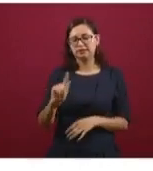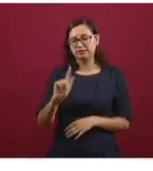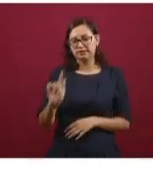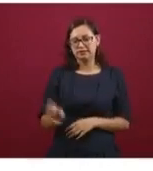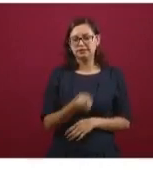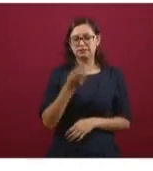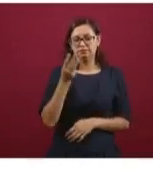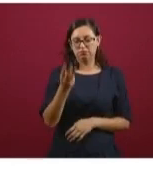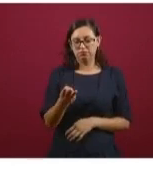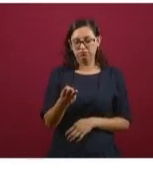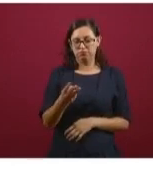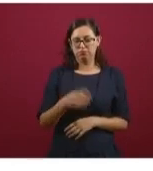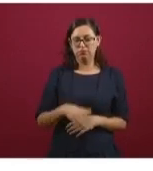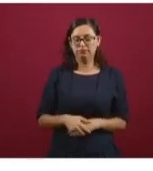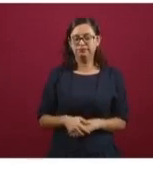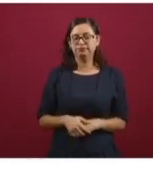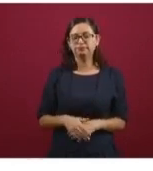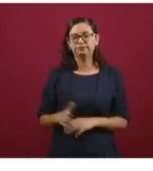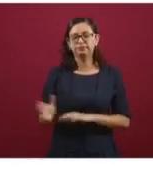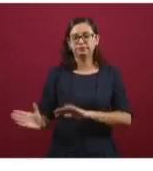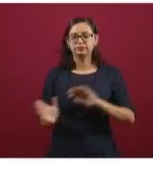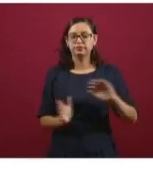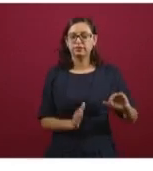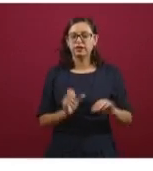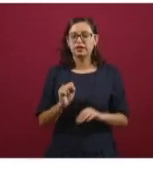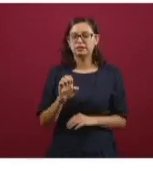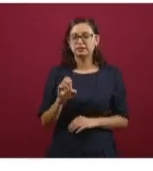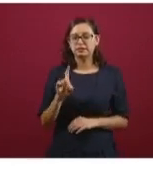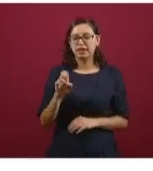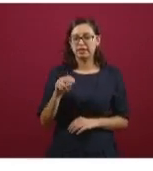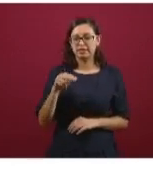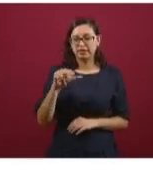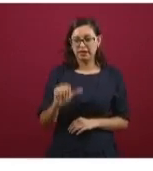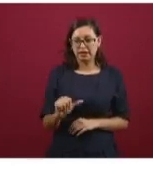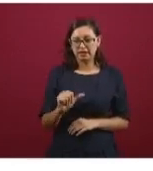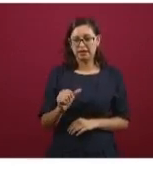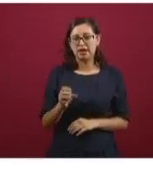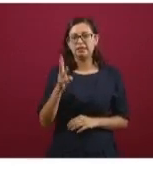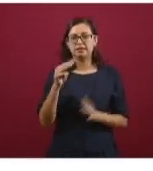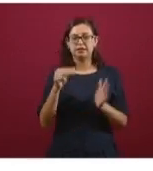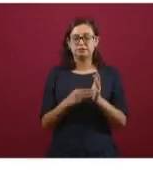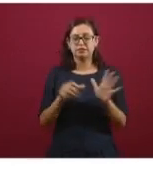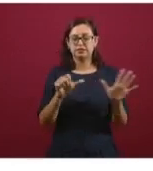4.773. En el caso de SEDENA, vemos cómo el examen físico de